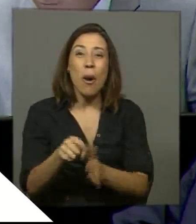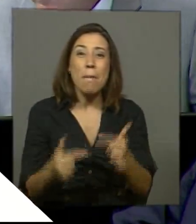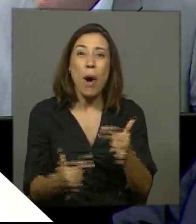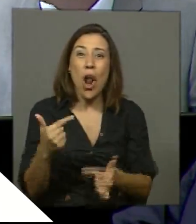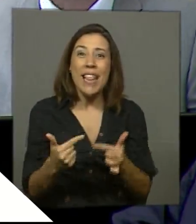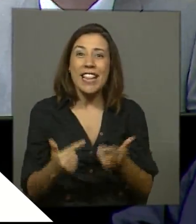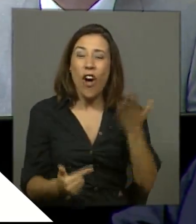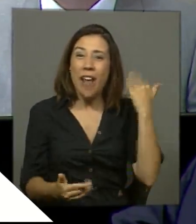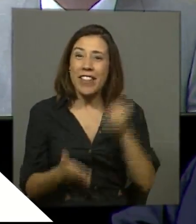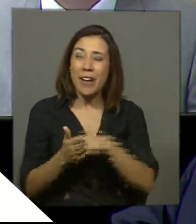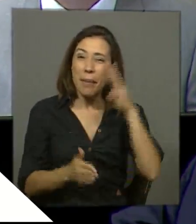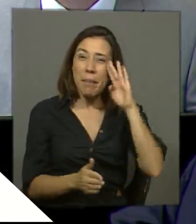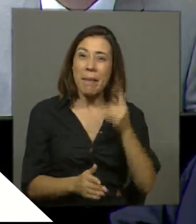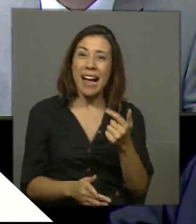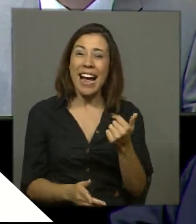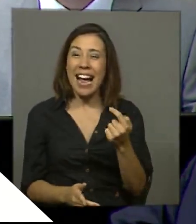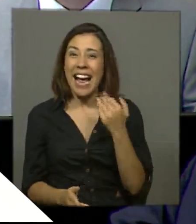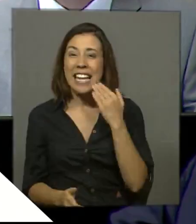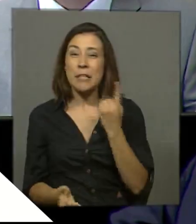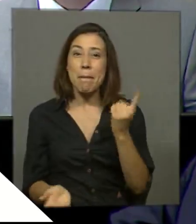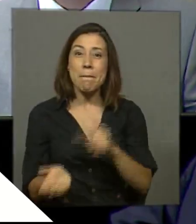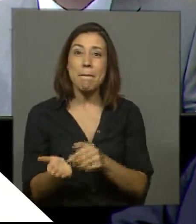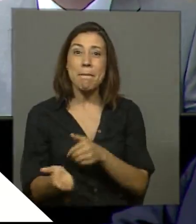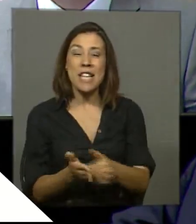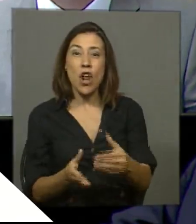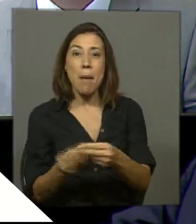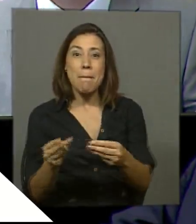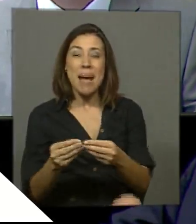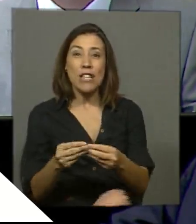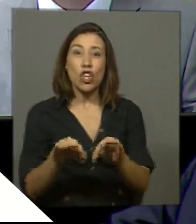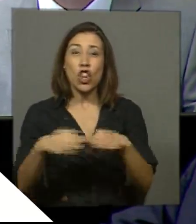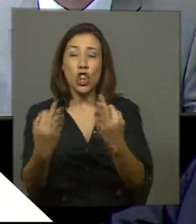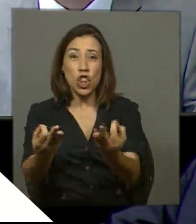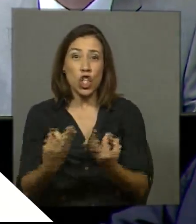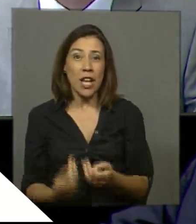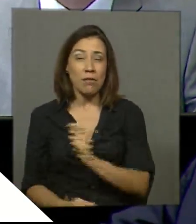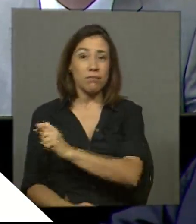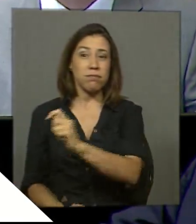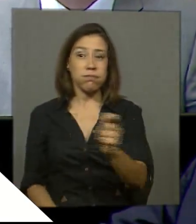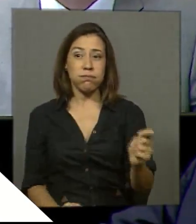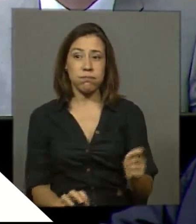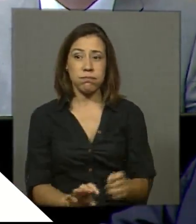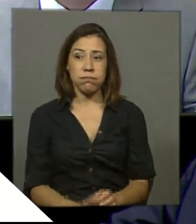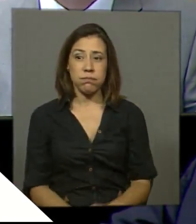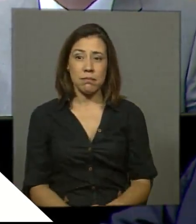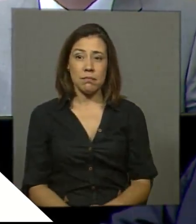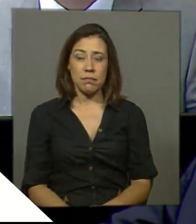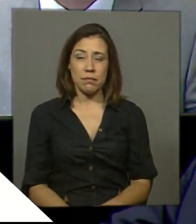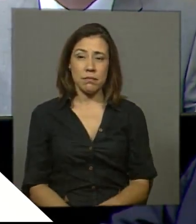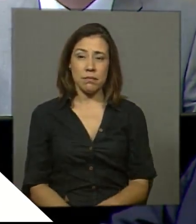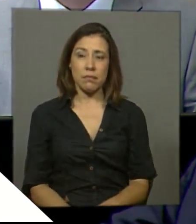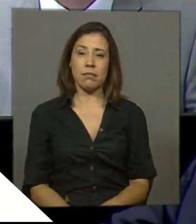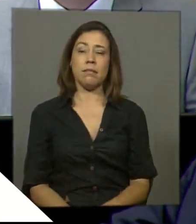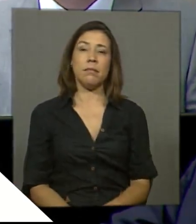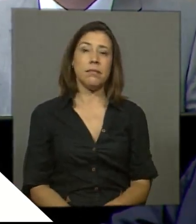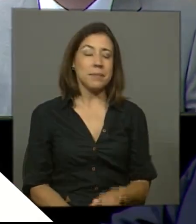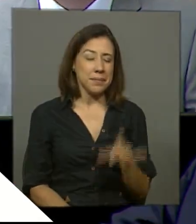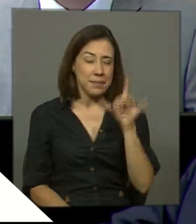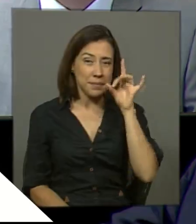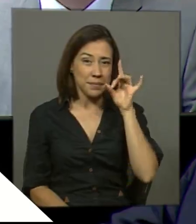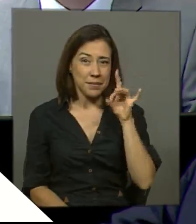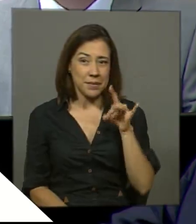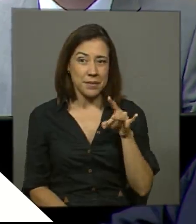políticos cerca de 1000 millones de pesos millones de pesos sabe